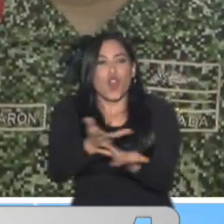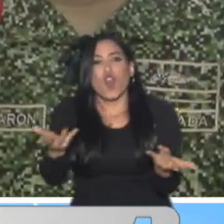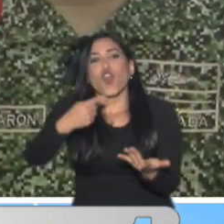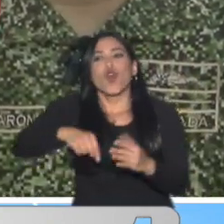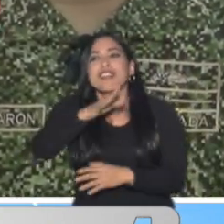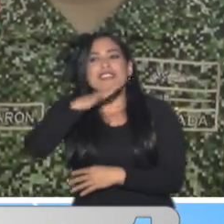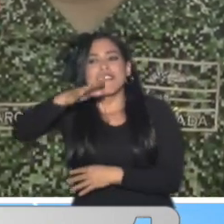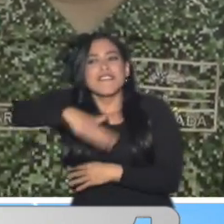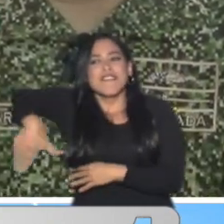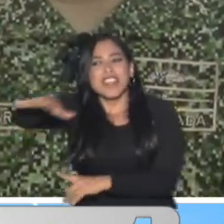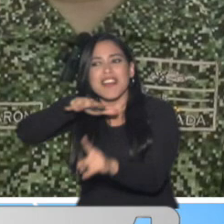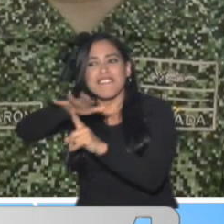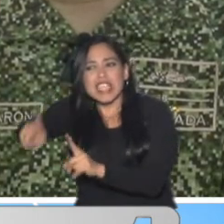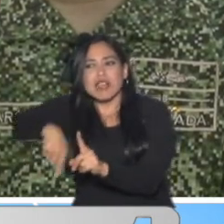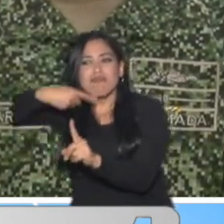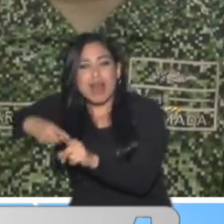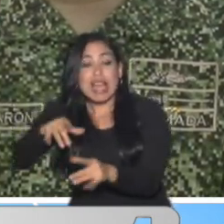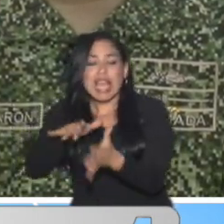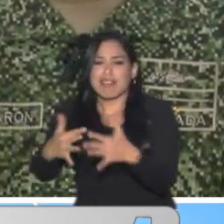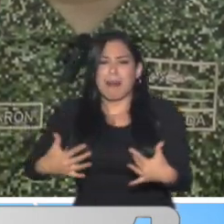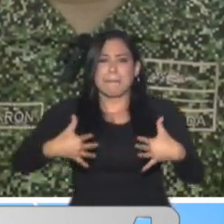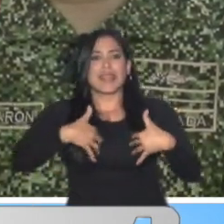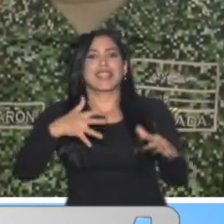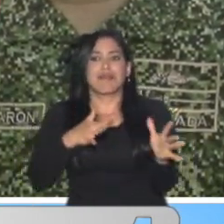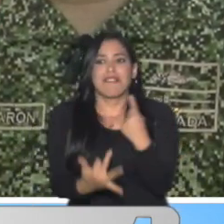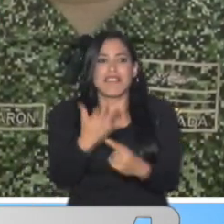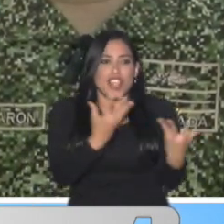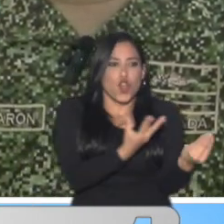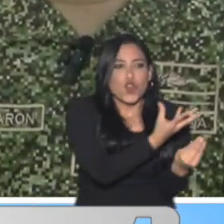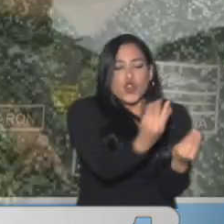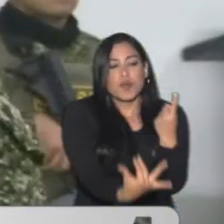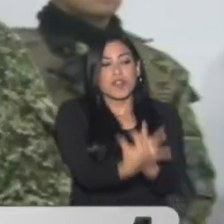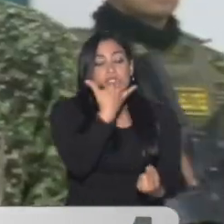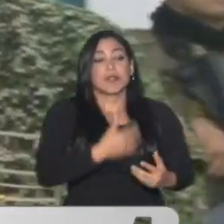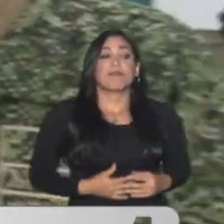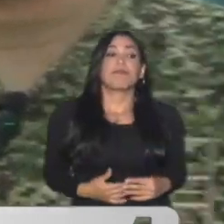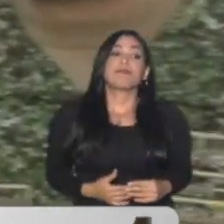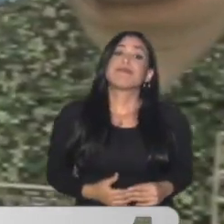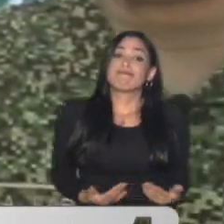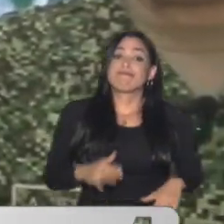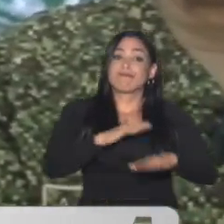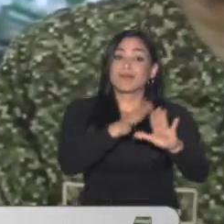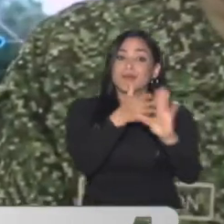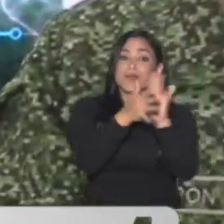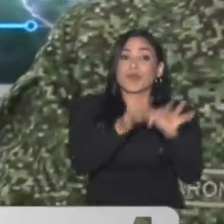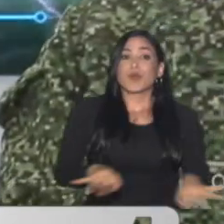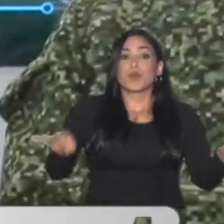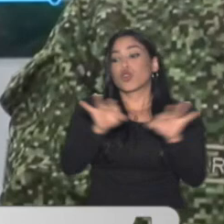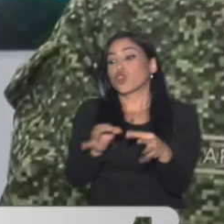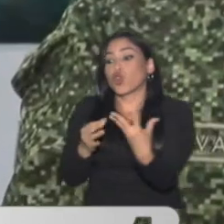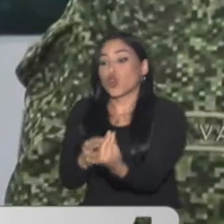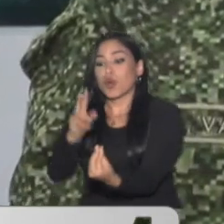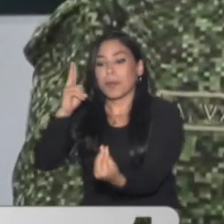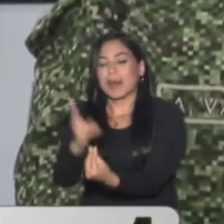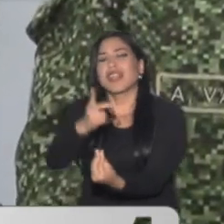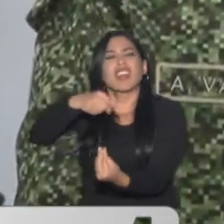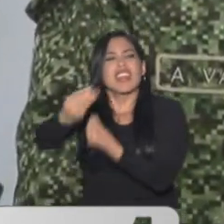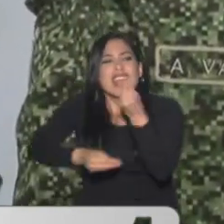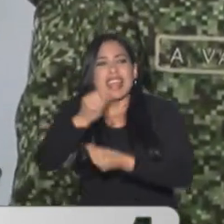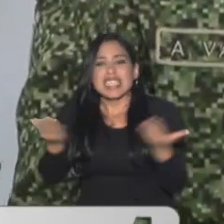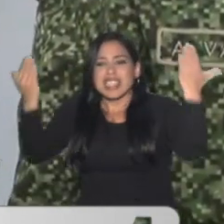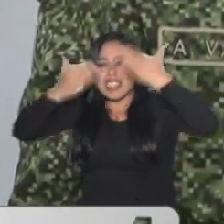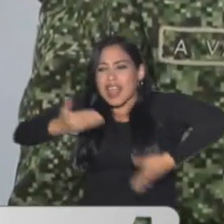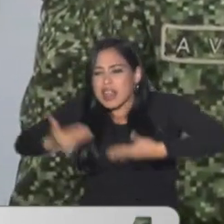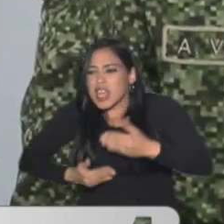de fincas en los cuales son víctimas de estas estructuras criminales mencionar que específicamente esta banda se dedicaba a la extorsión